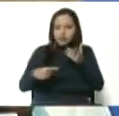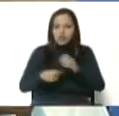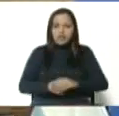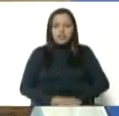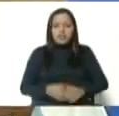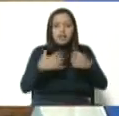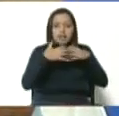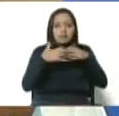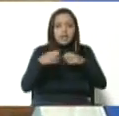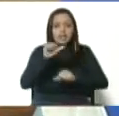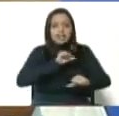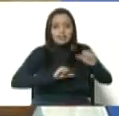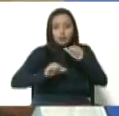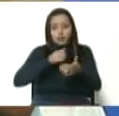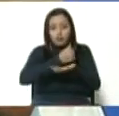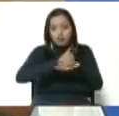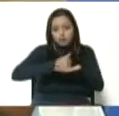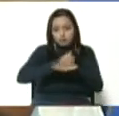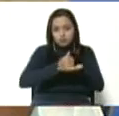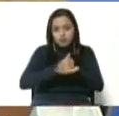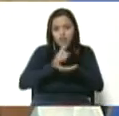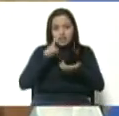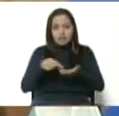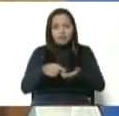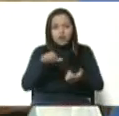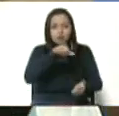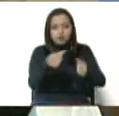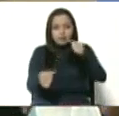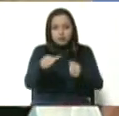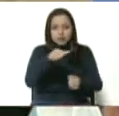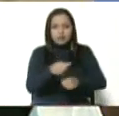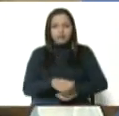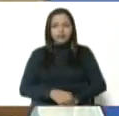industria químico-farmacéutica y del sector automotriz.